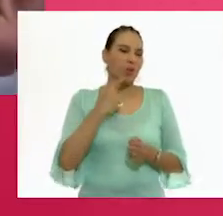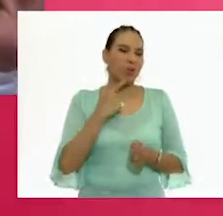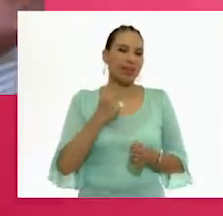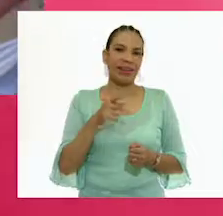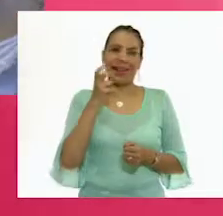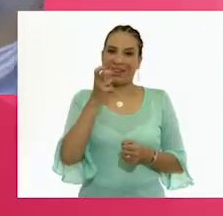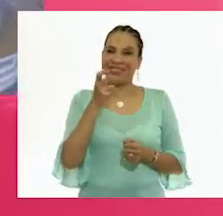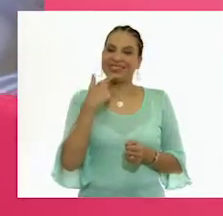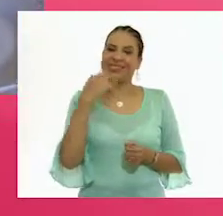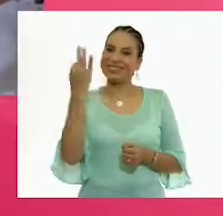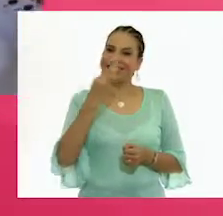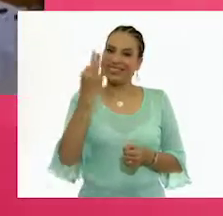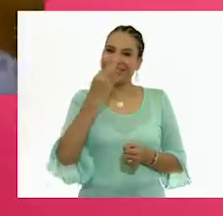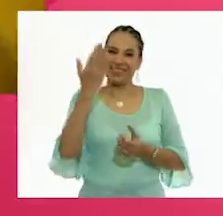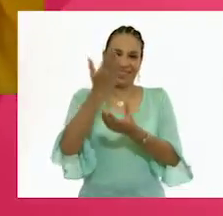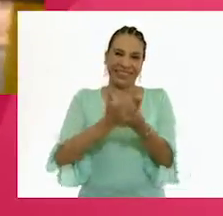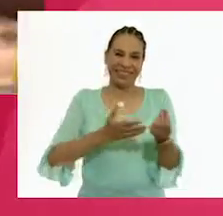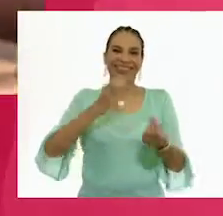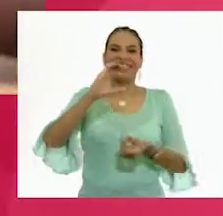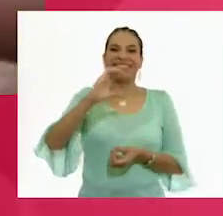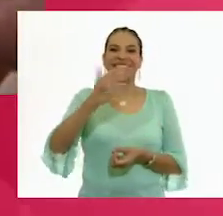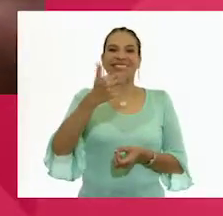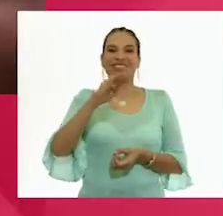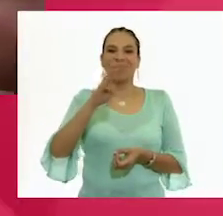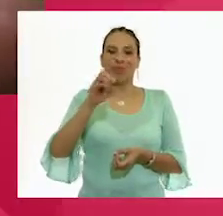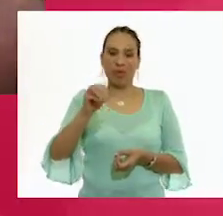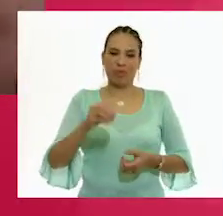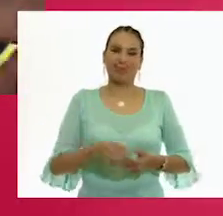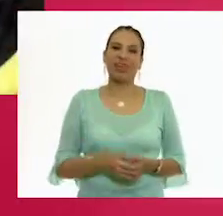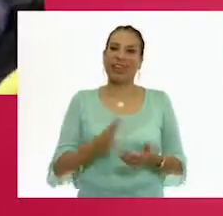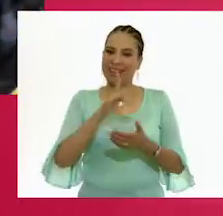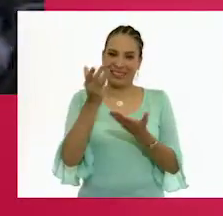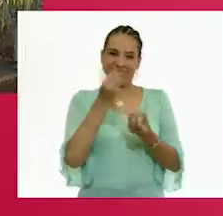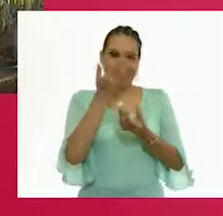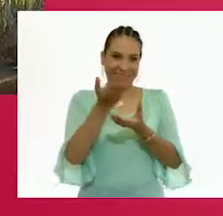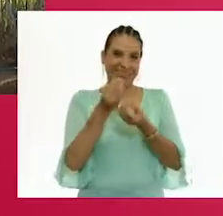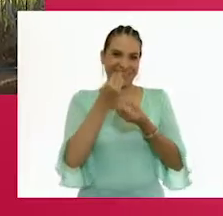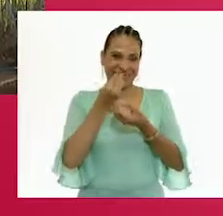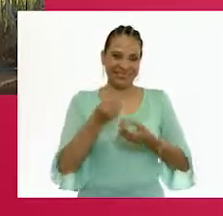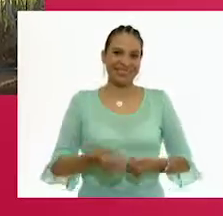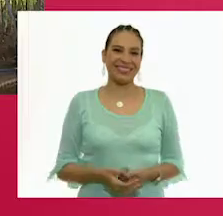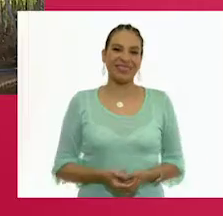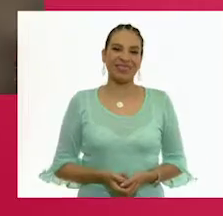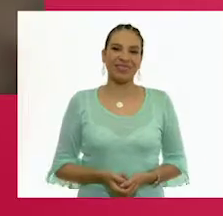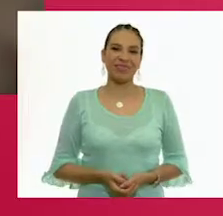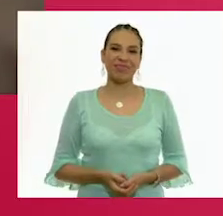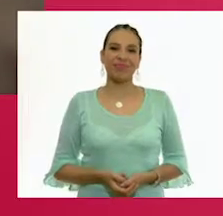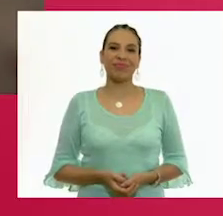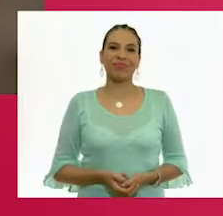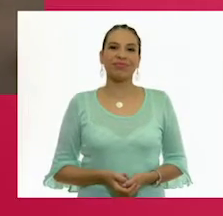Y este es el rico taco de chimbó. A ver, ahora sí, éntrale.